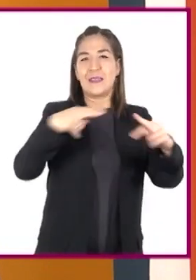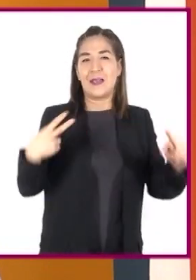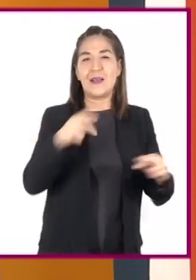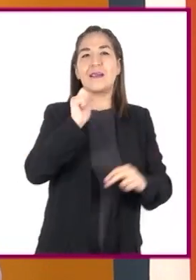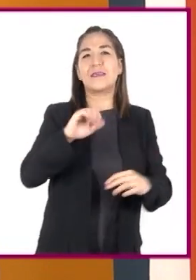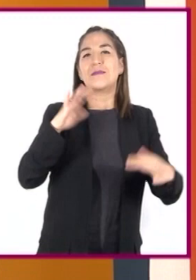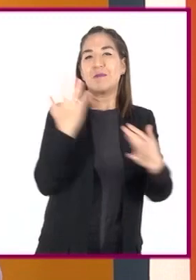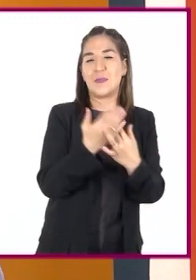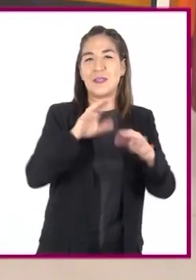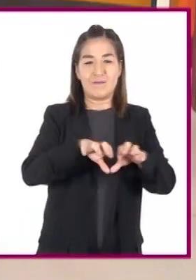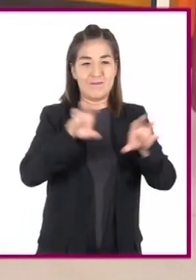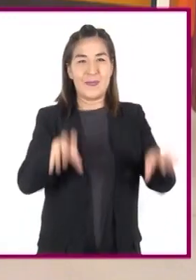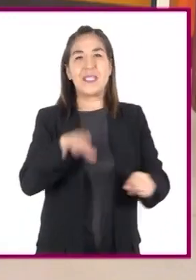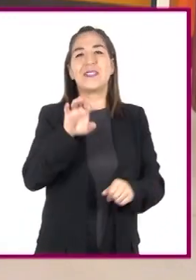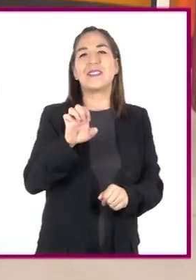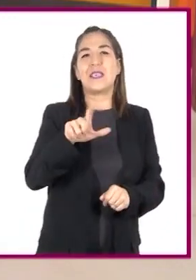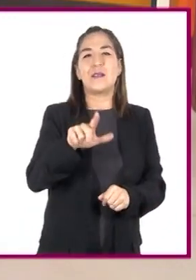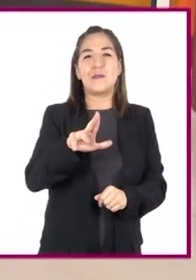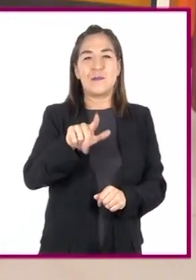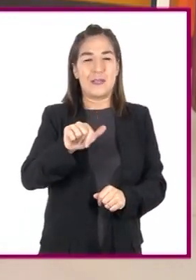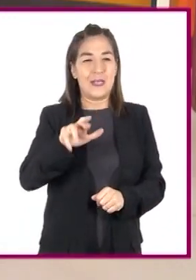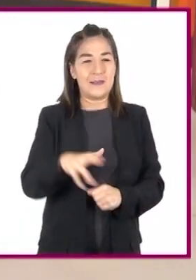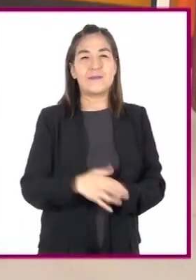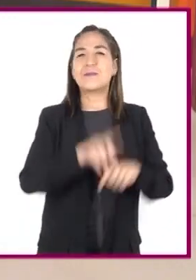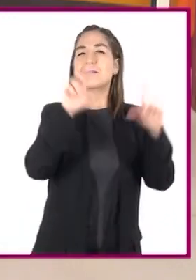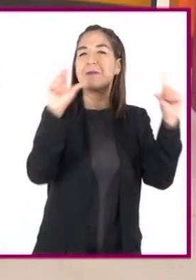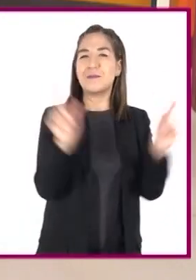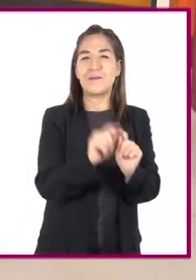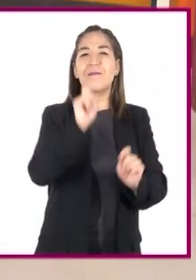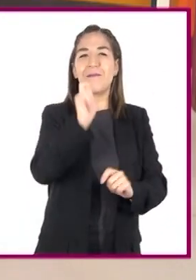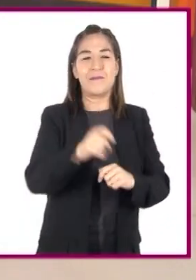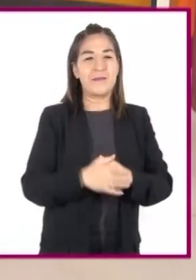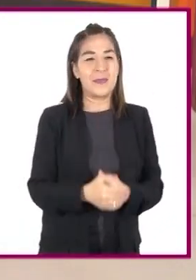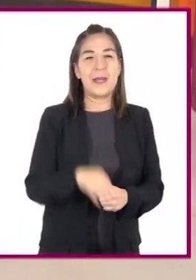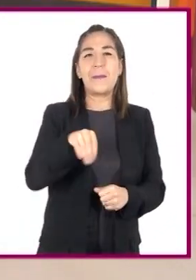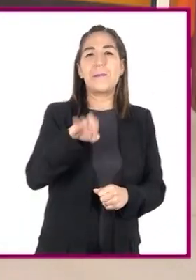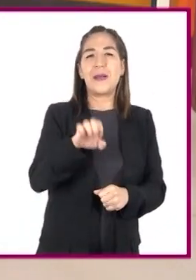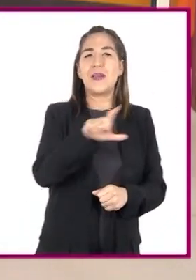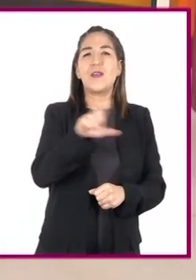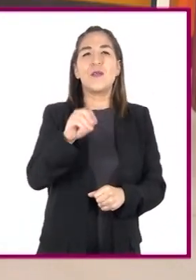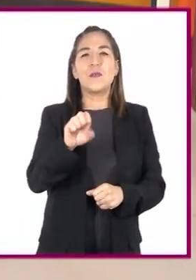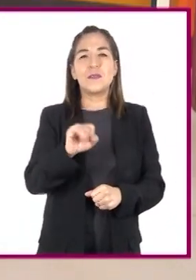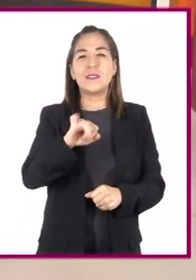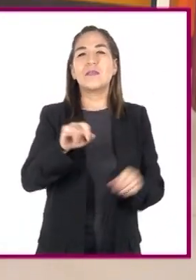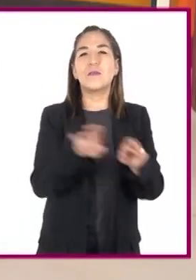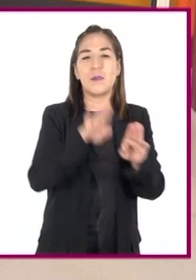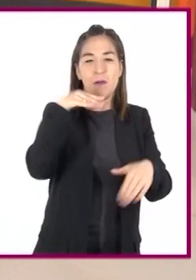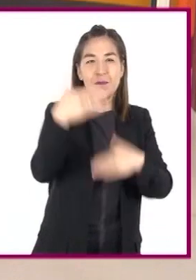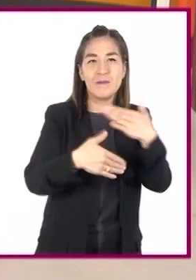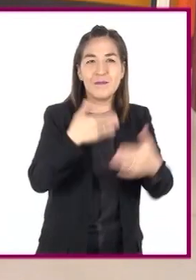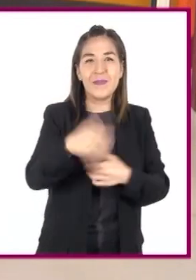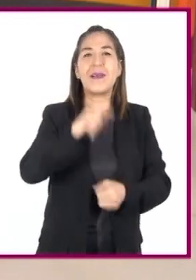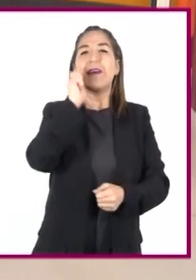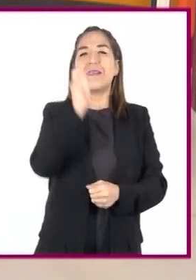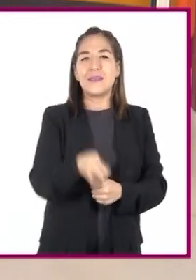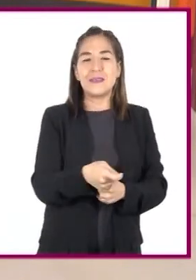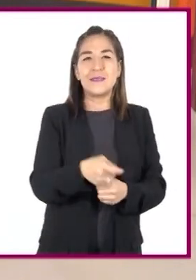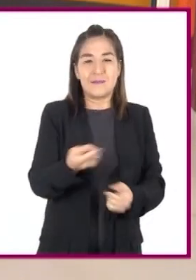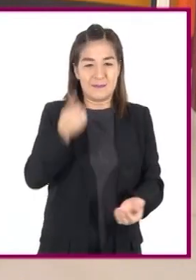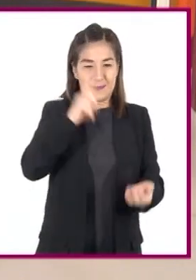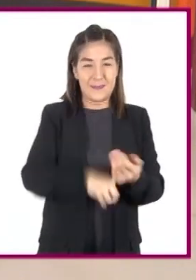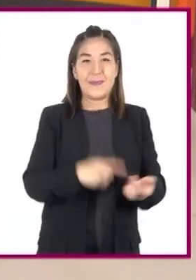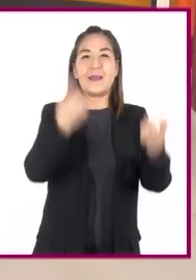divisiones celulares. En síntesis, la meiosis es el proceso que lleva a cabo